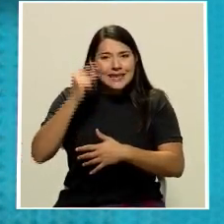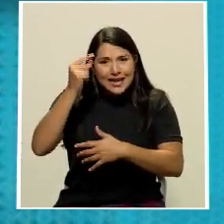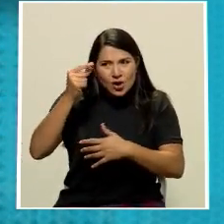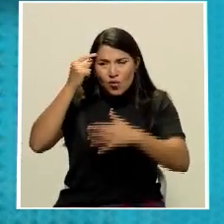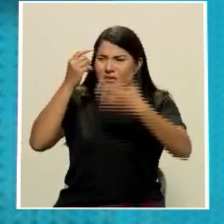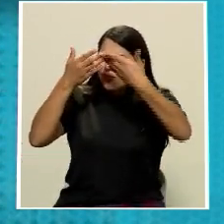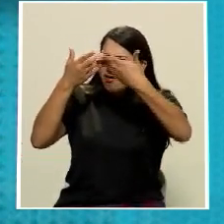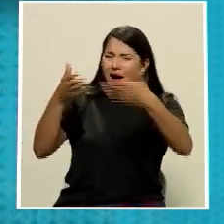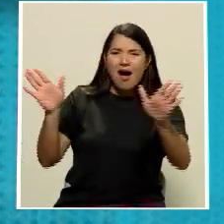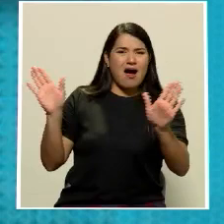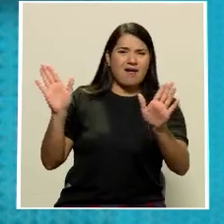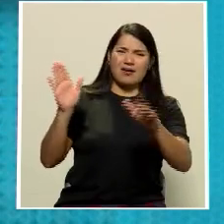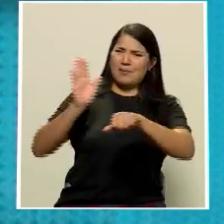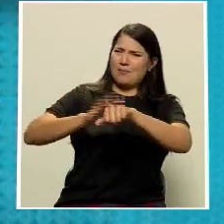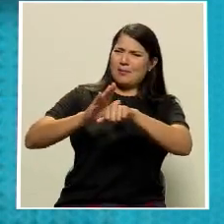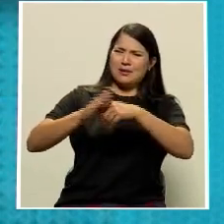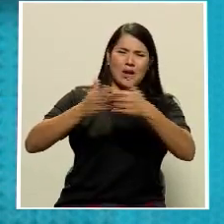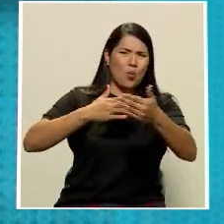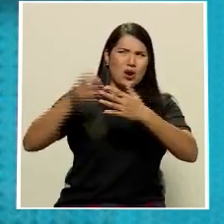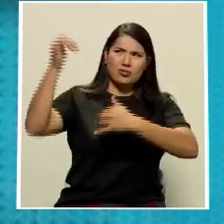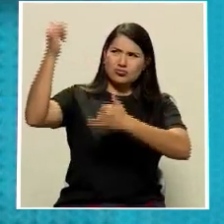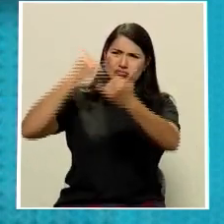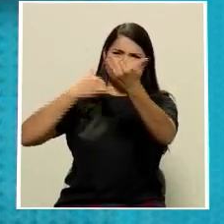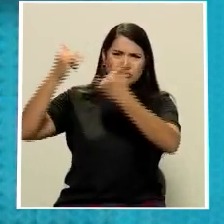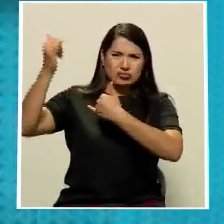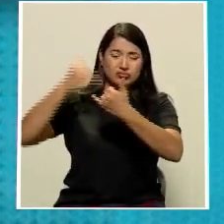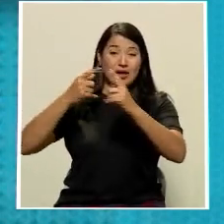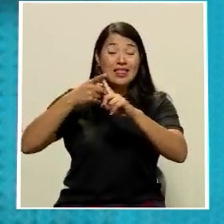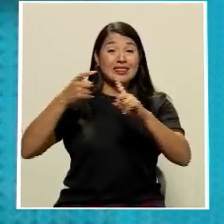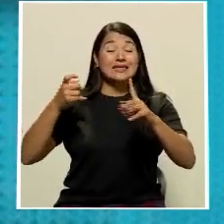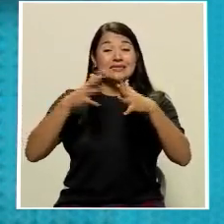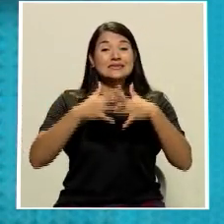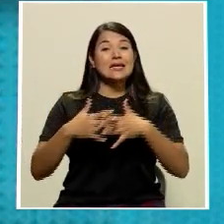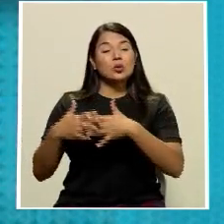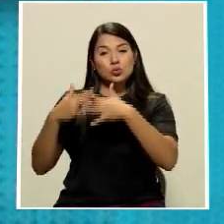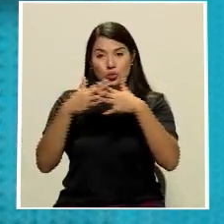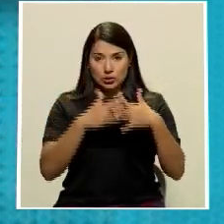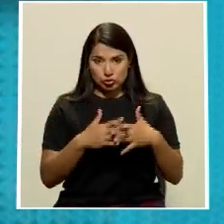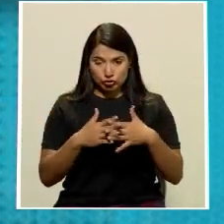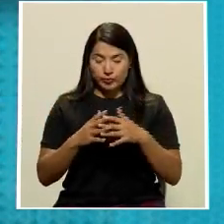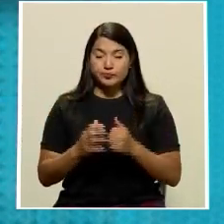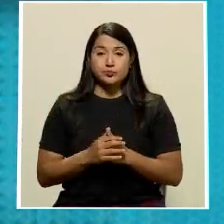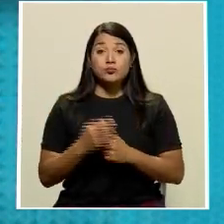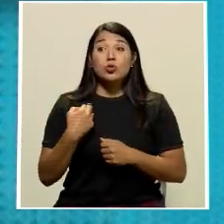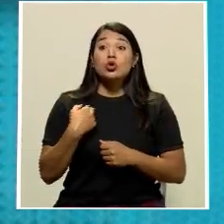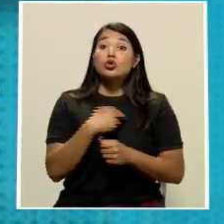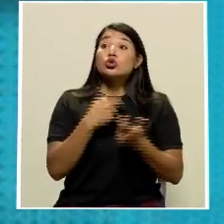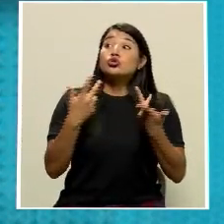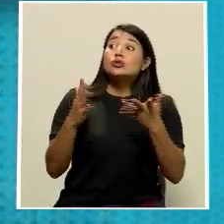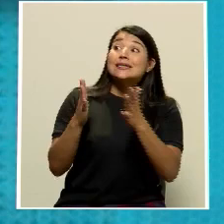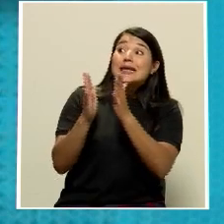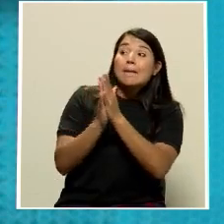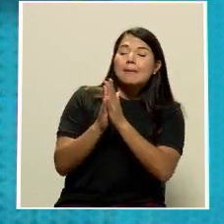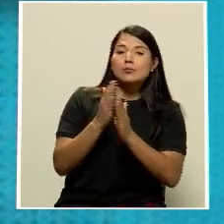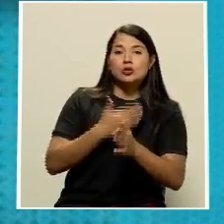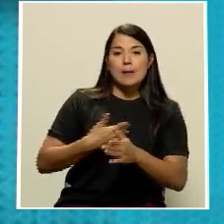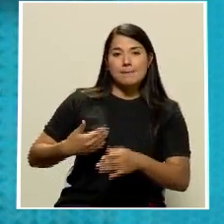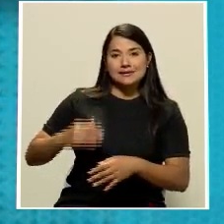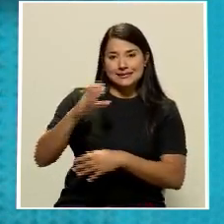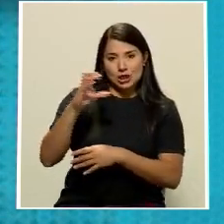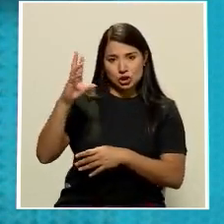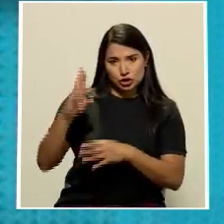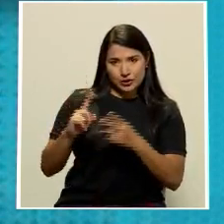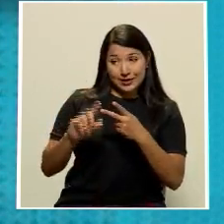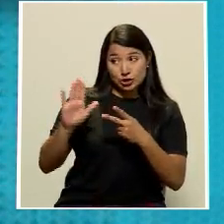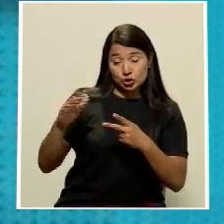abra totalmente los vuelos comerciales provenientes de Estados Unidos. Así se lo hemos pedido al presidente de la República y a